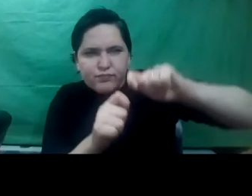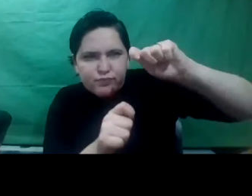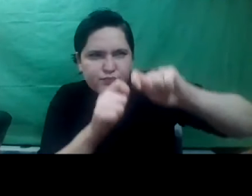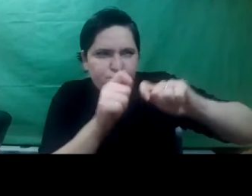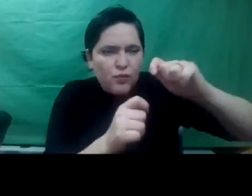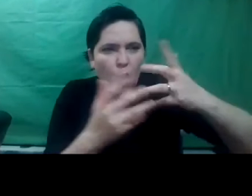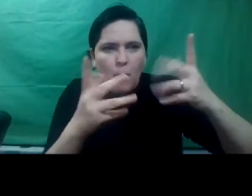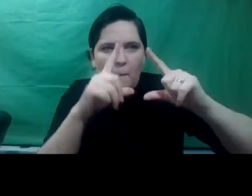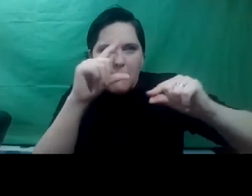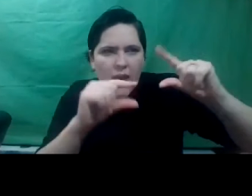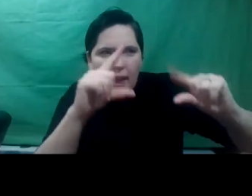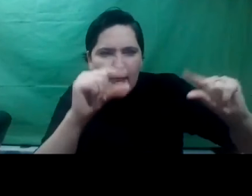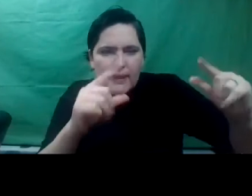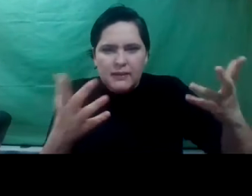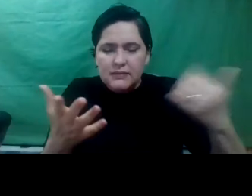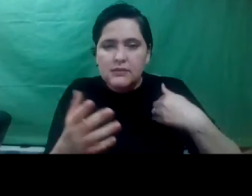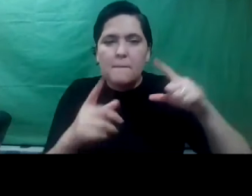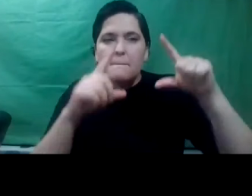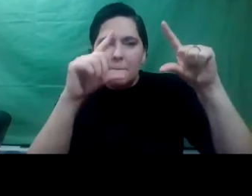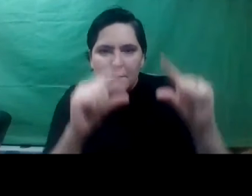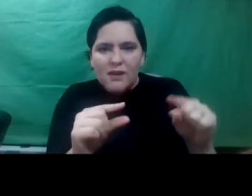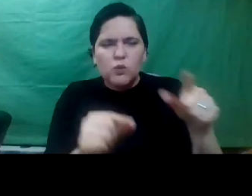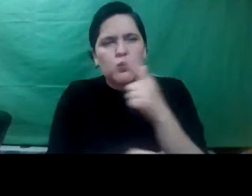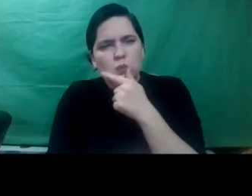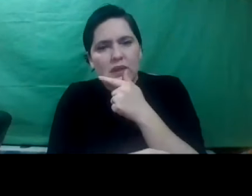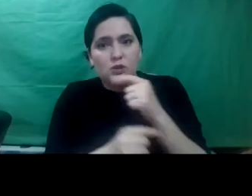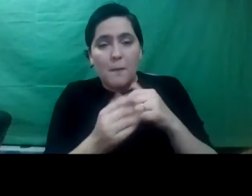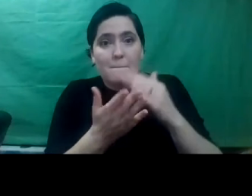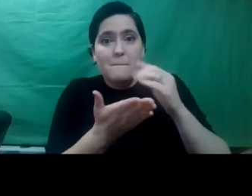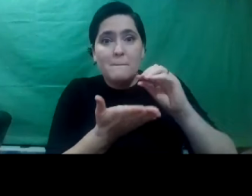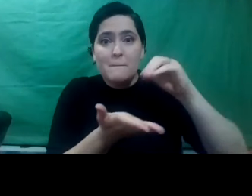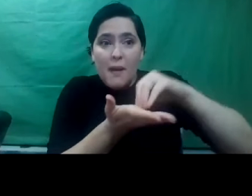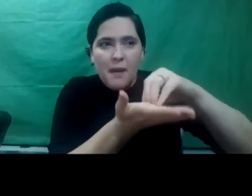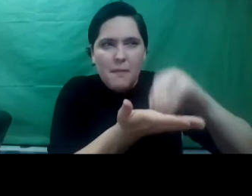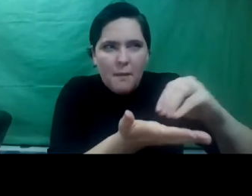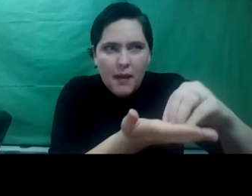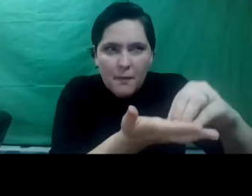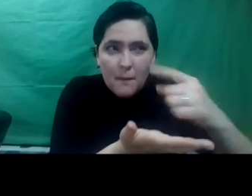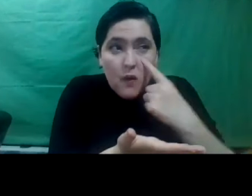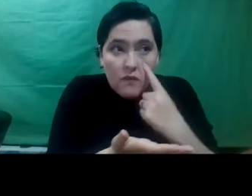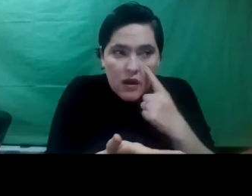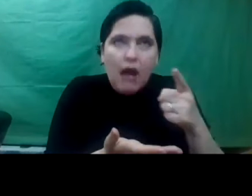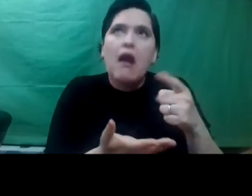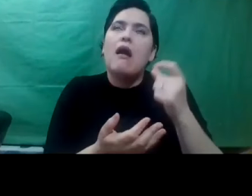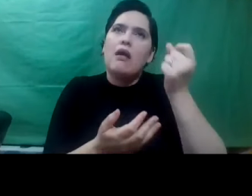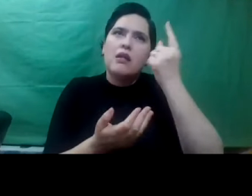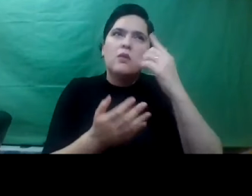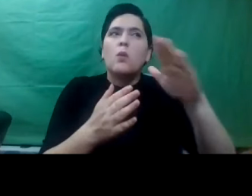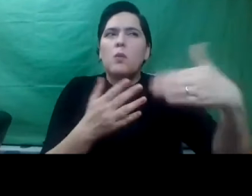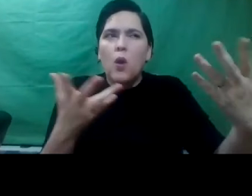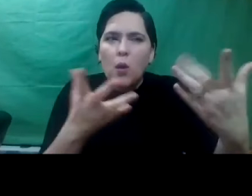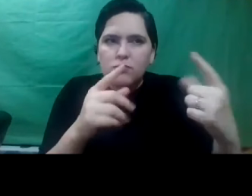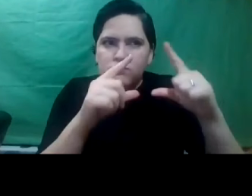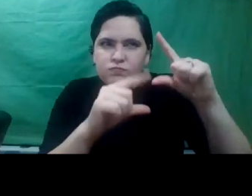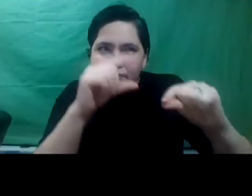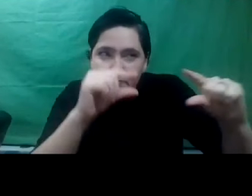eventualmente reduciríamos la incertidumbre que tenemos sobre esta variable, es decir, aumentamos nuestro valor de predictibilidad. Y lo que tenemos a la derecha